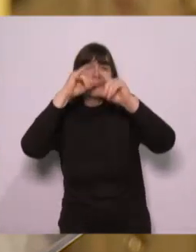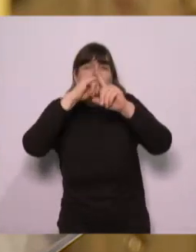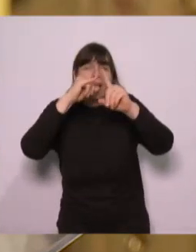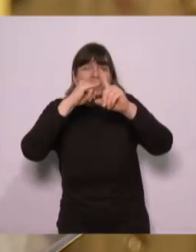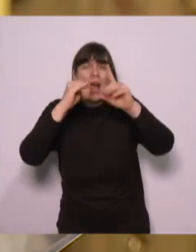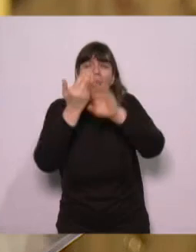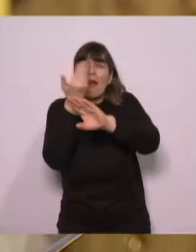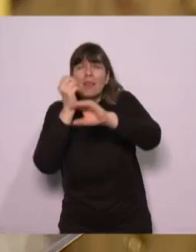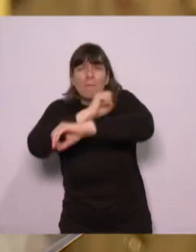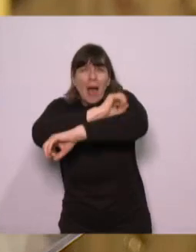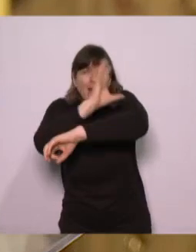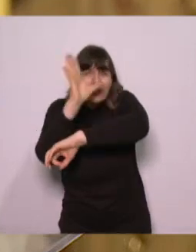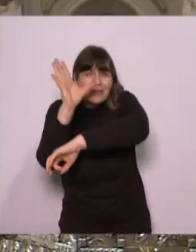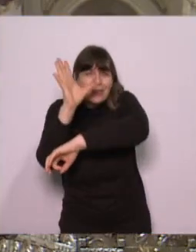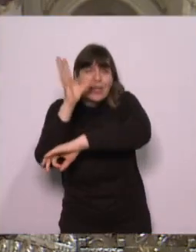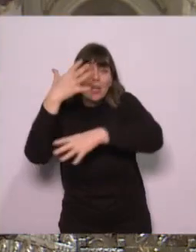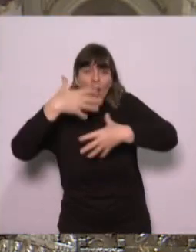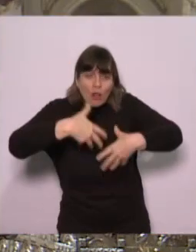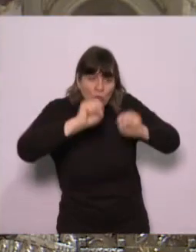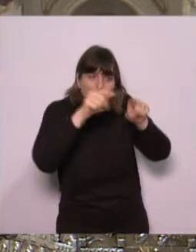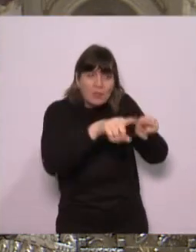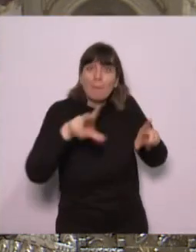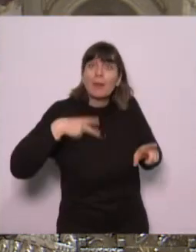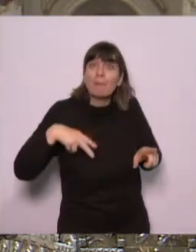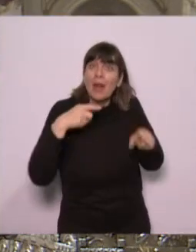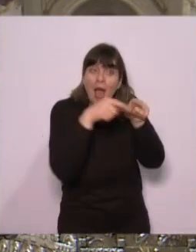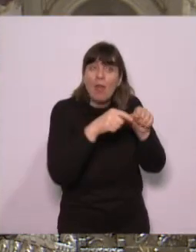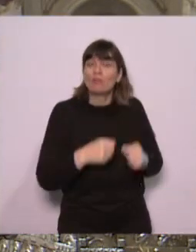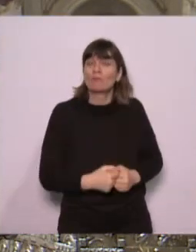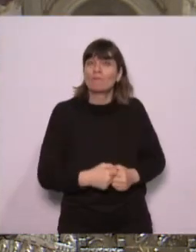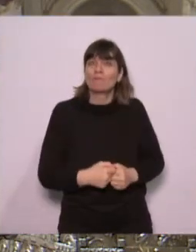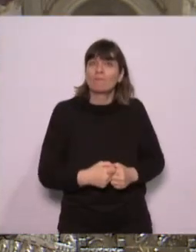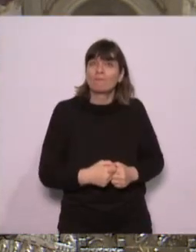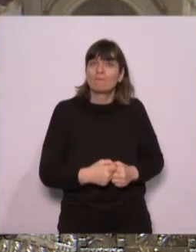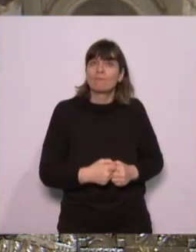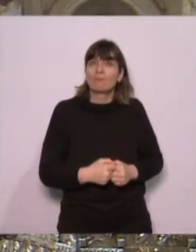antes del alba, y los encuentra así.